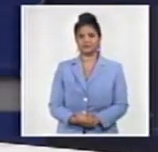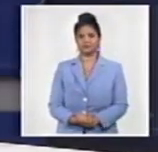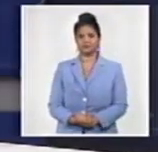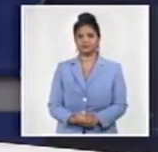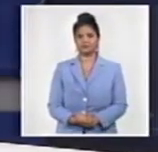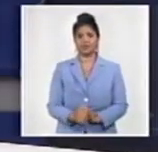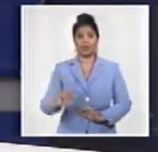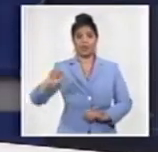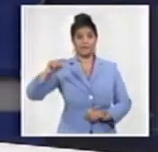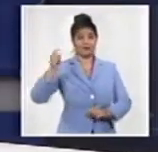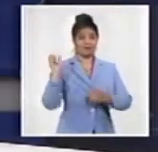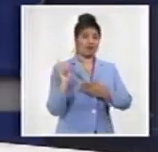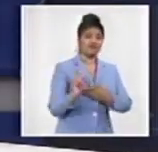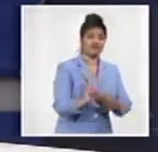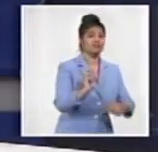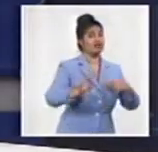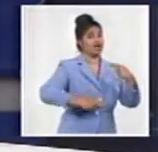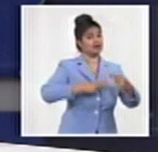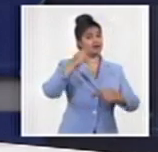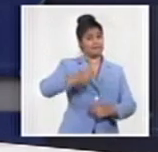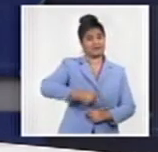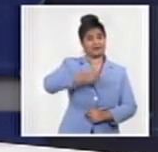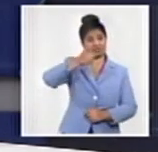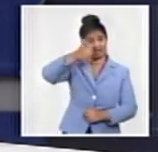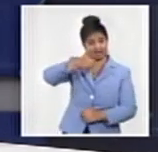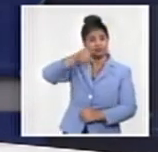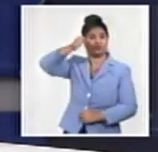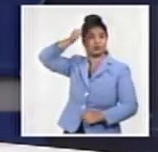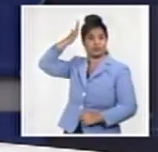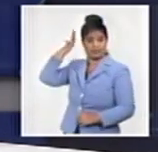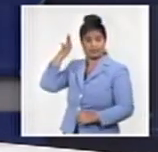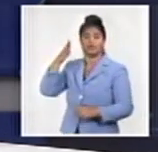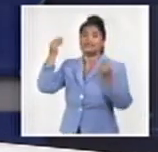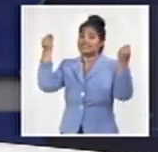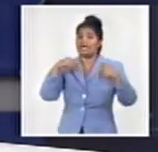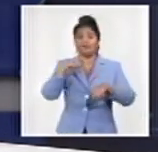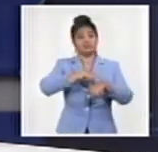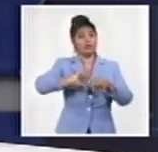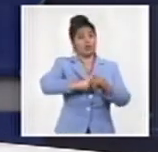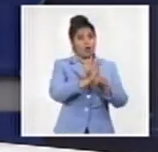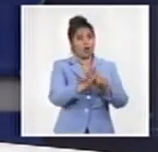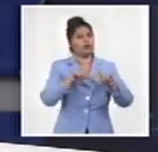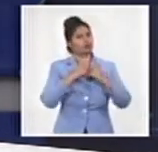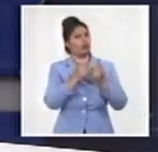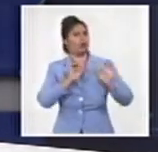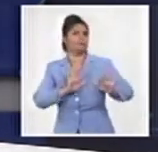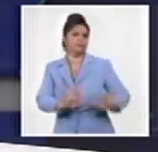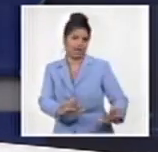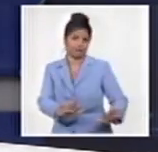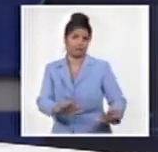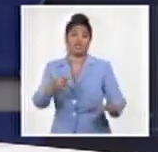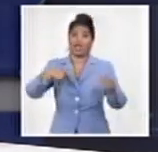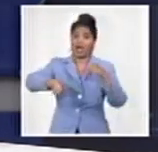Y esta es la primera gira internacional del presidente cubano luego de la pandemia de la COVID-19 e inicia